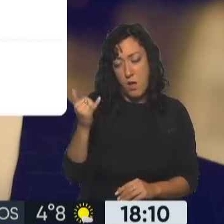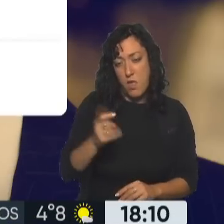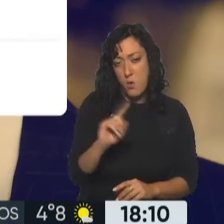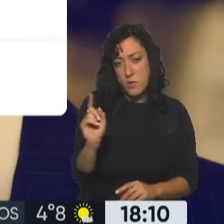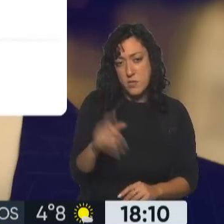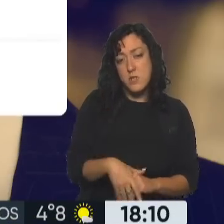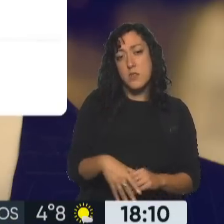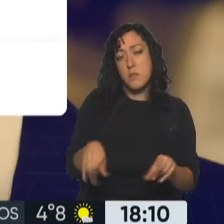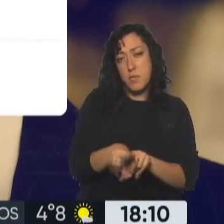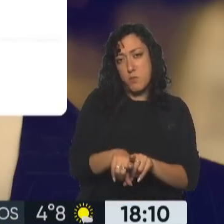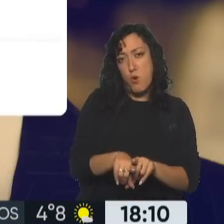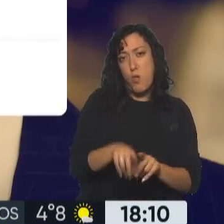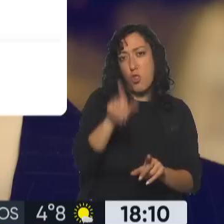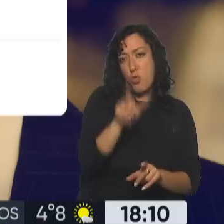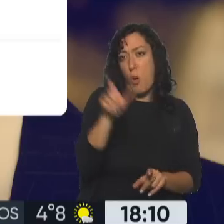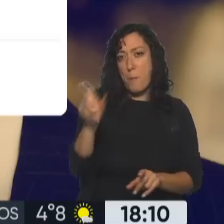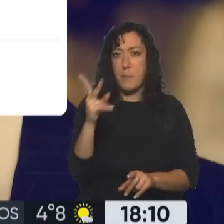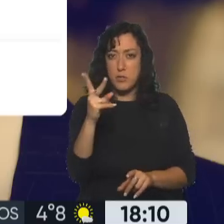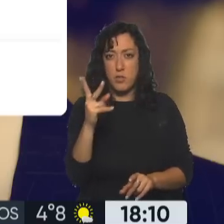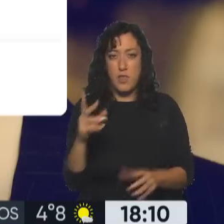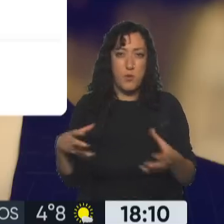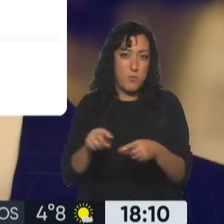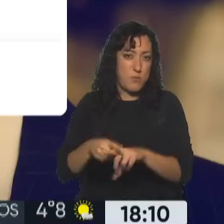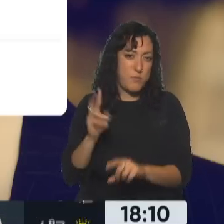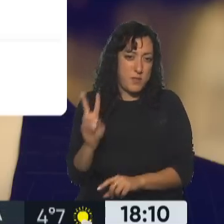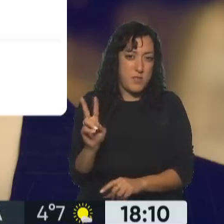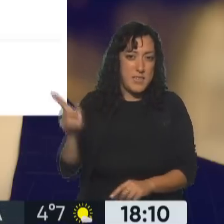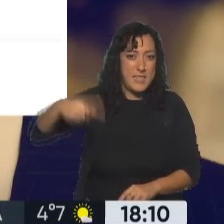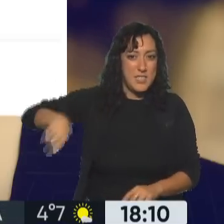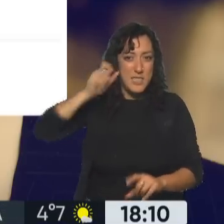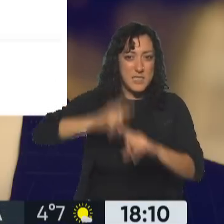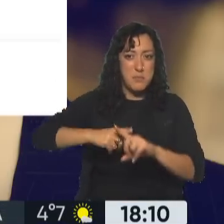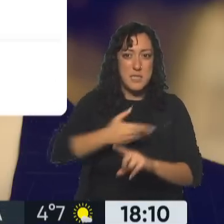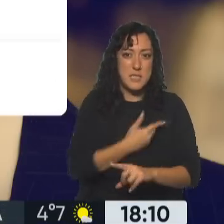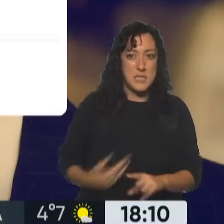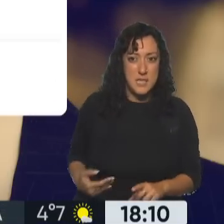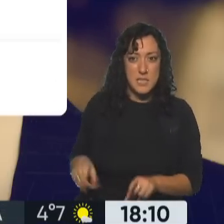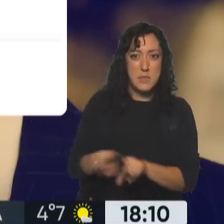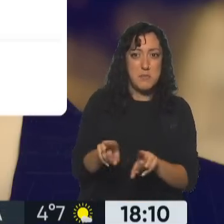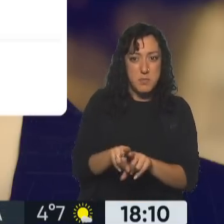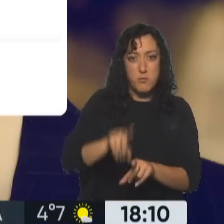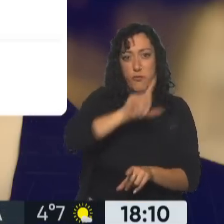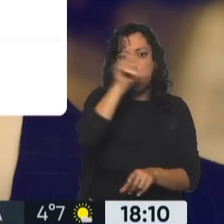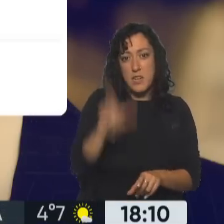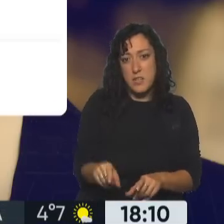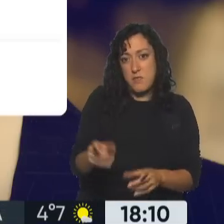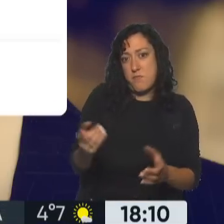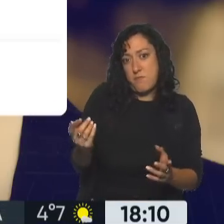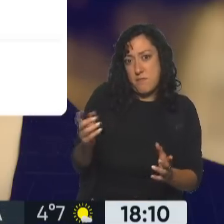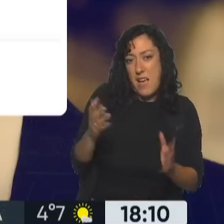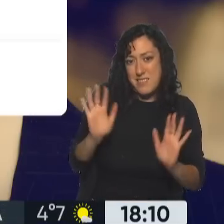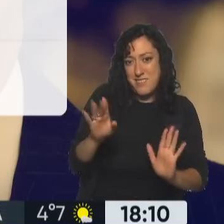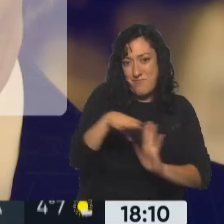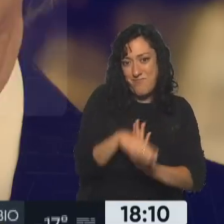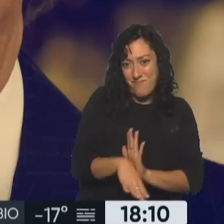candidatos peronistas, ¿no? Estos tristes conceptos de un expresidente, negadores del federalismo que nos rige, constituyeron claramente un anticipo del fallo que